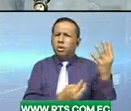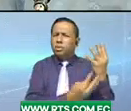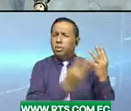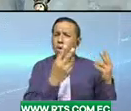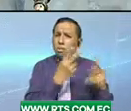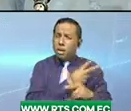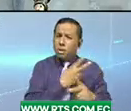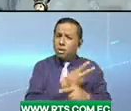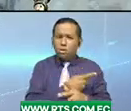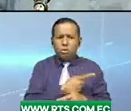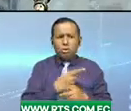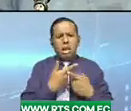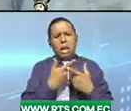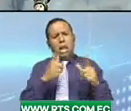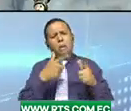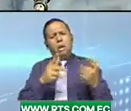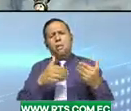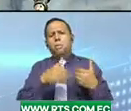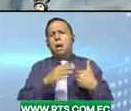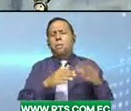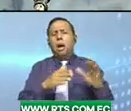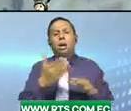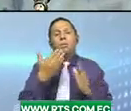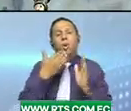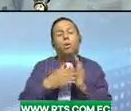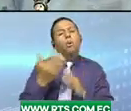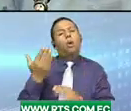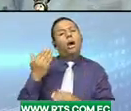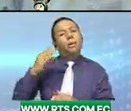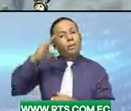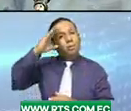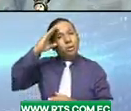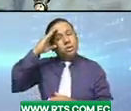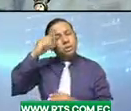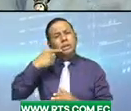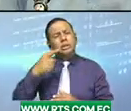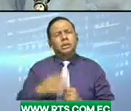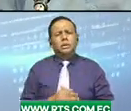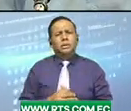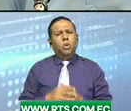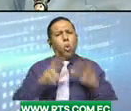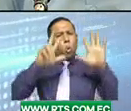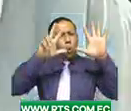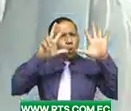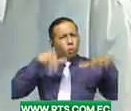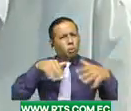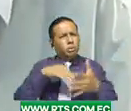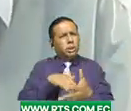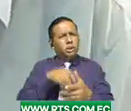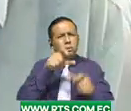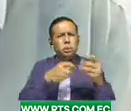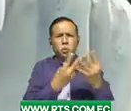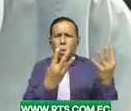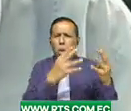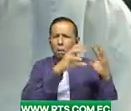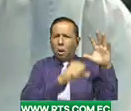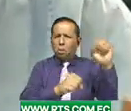a los delincuentes. La policía se quejaba el otro día de que de 8.000 capturados han librado